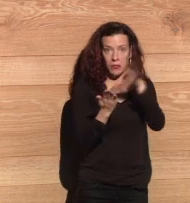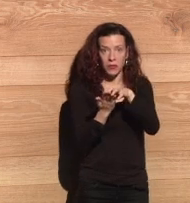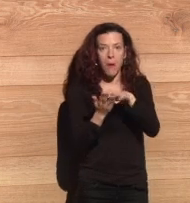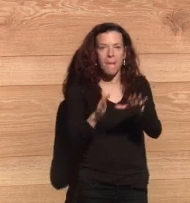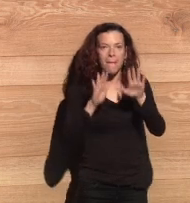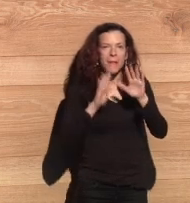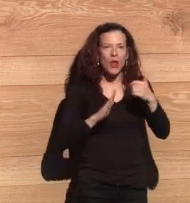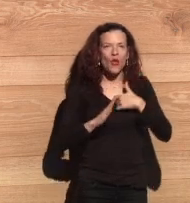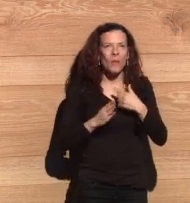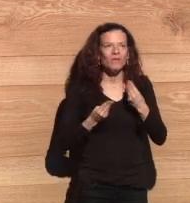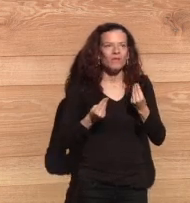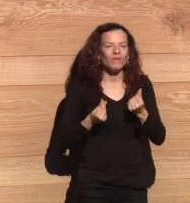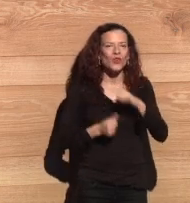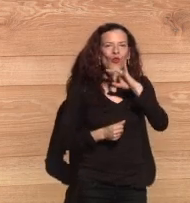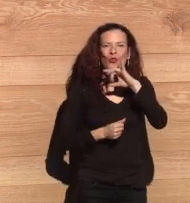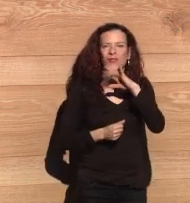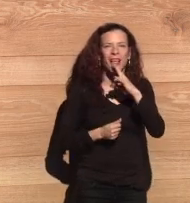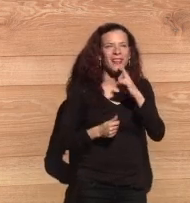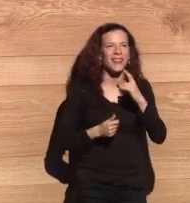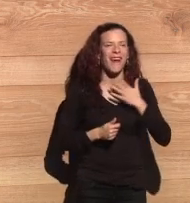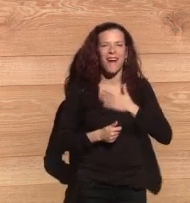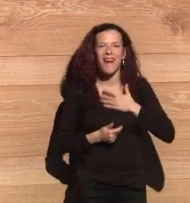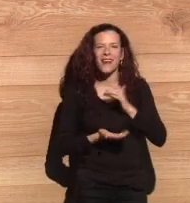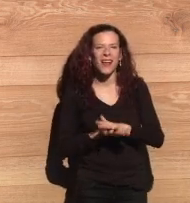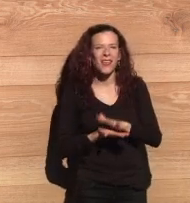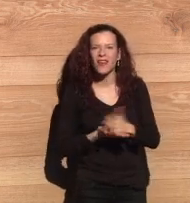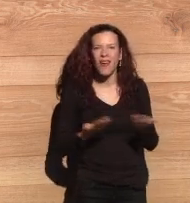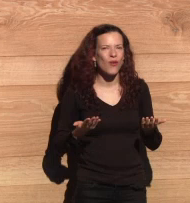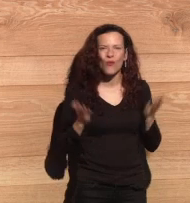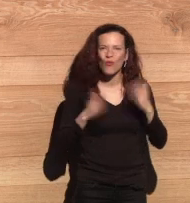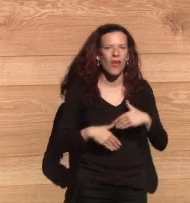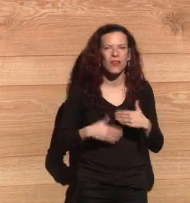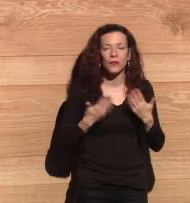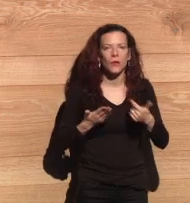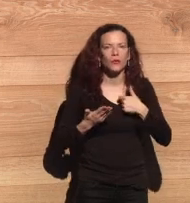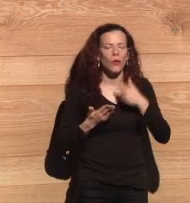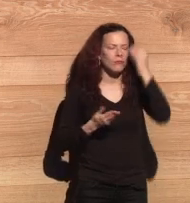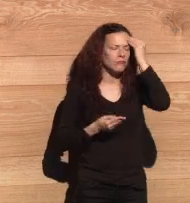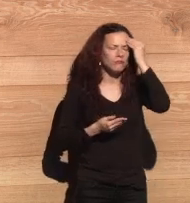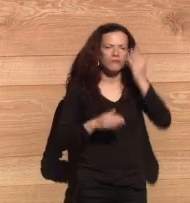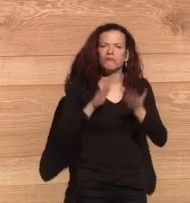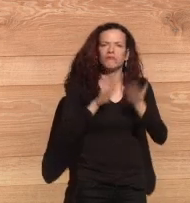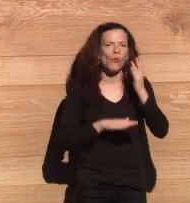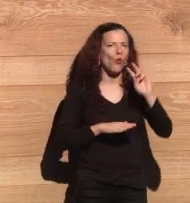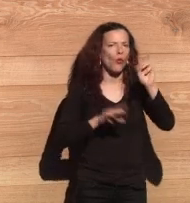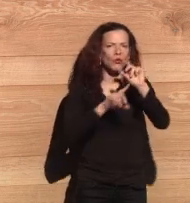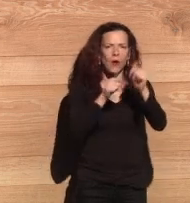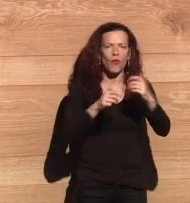pero yo no me quedaba contenta, ni satisfecha, ni tranquila. Entonces decidí honrarlos de otra